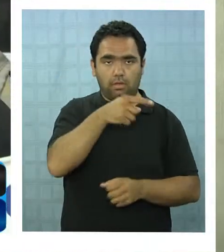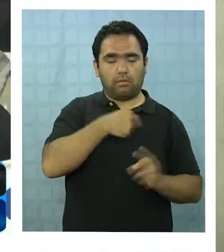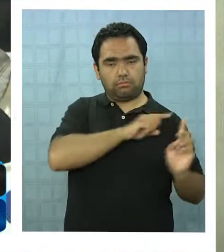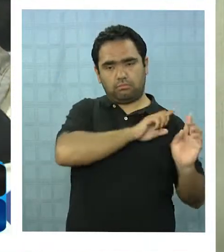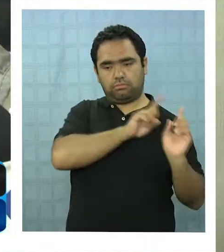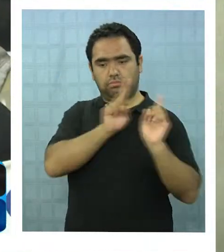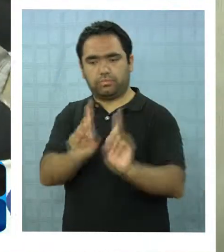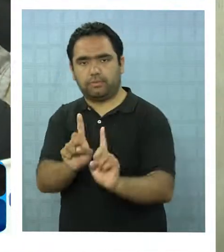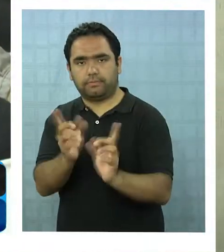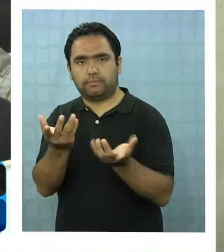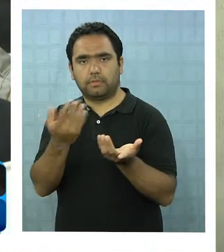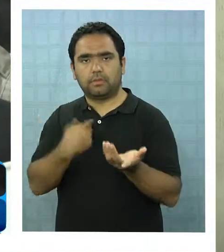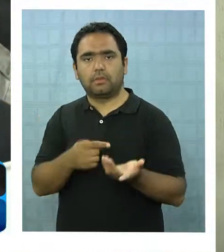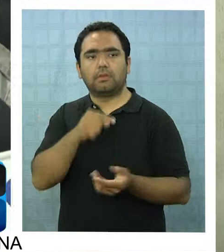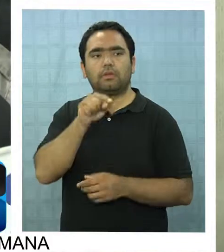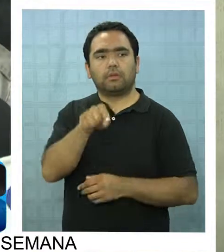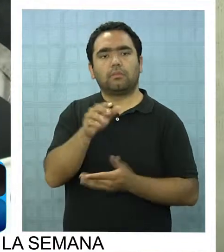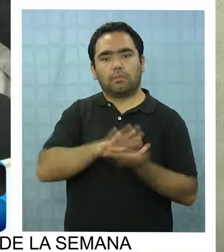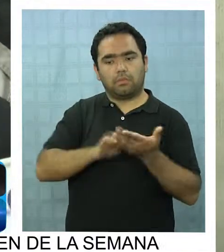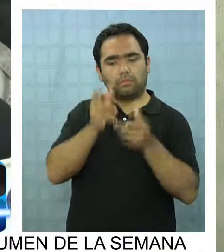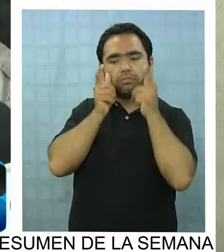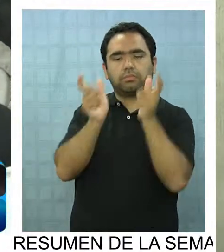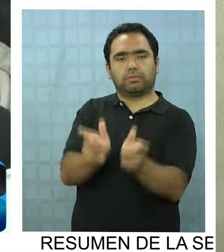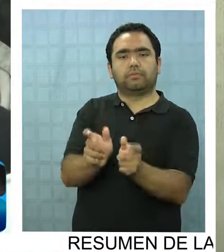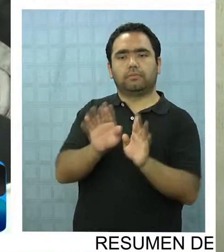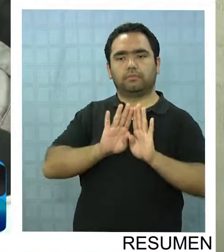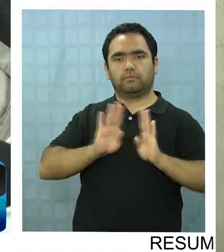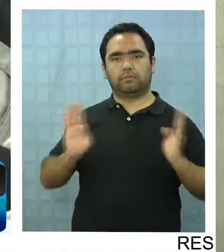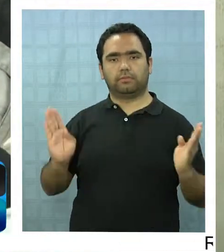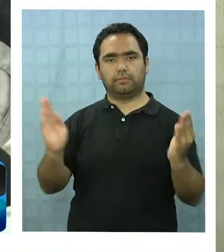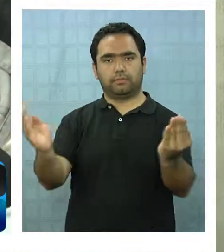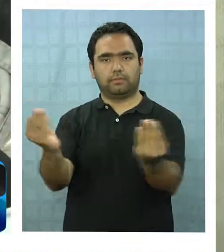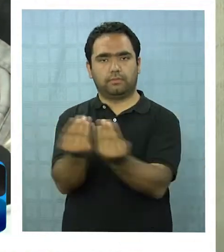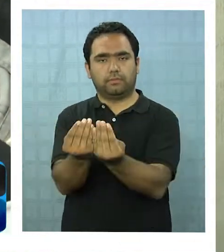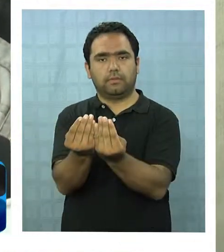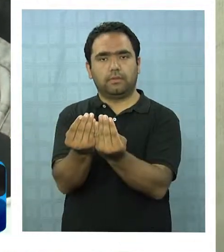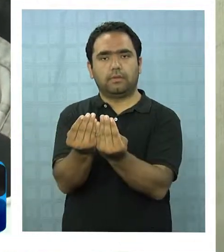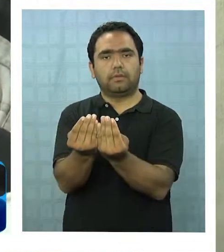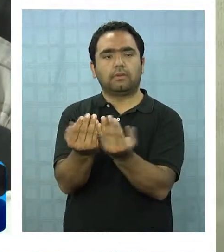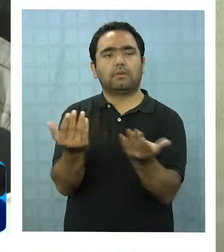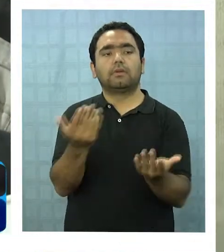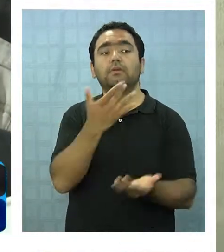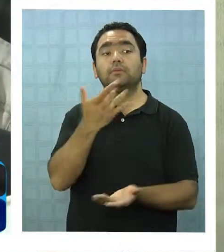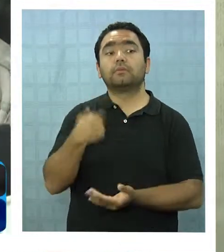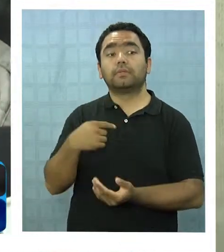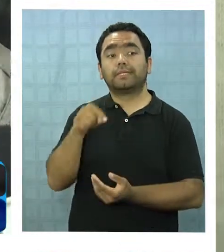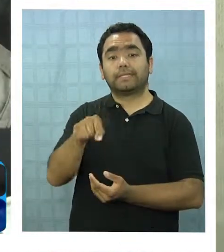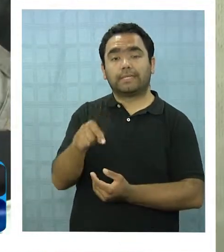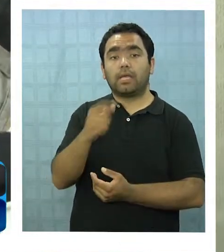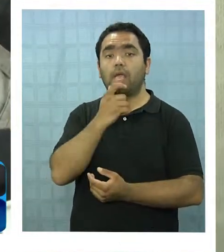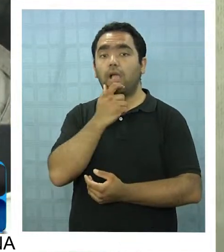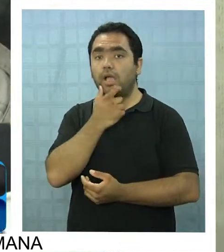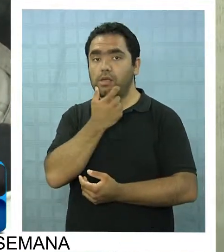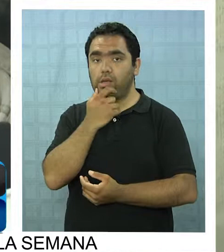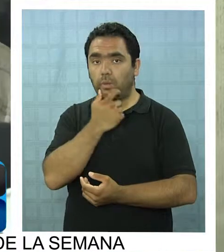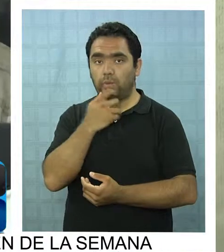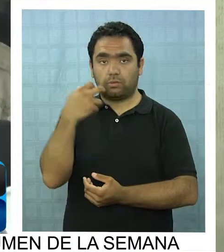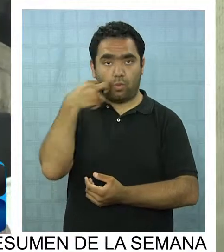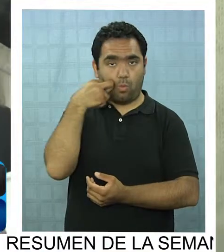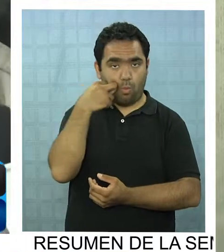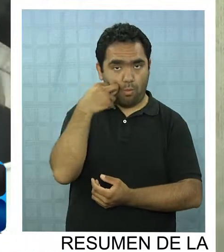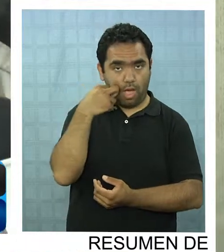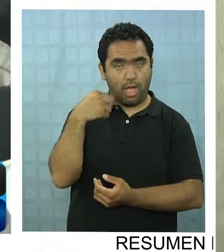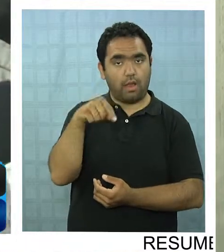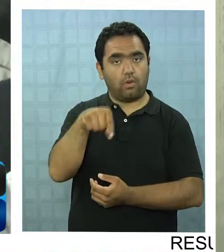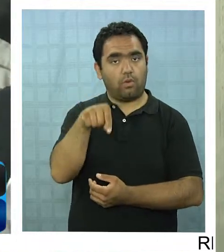te van a acercar por ejemplo el lugar porque el registro de osamentas humanas en este caso que